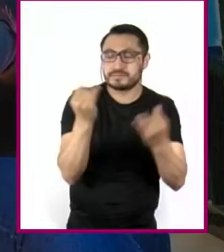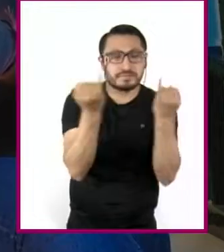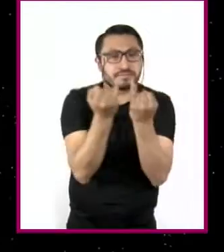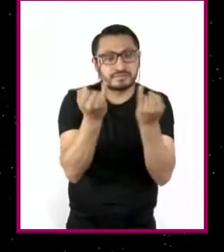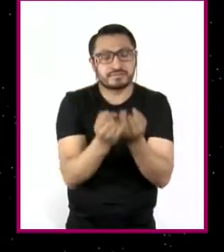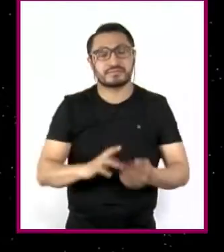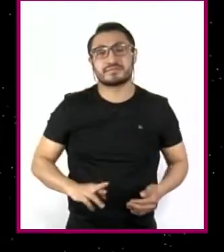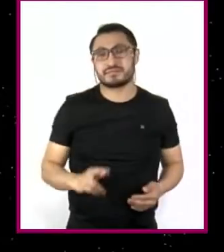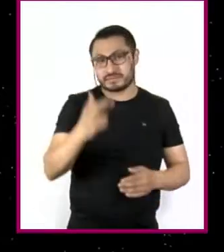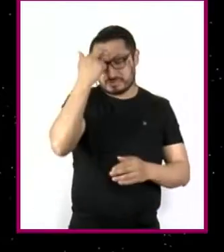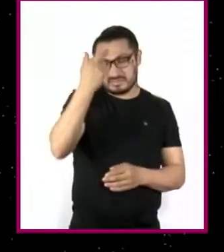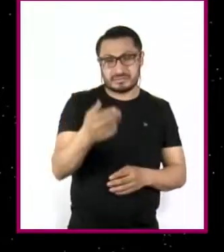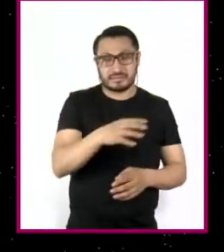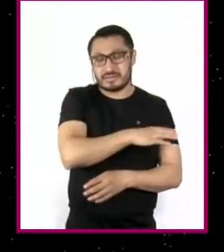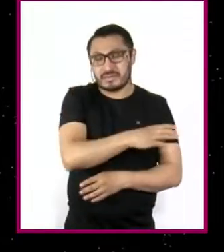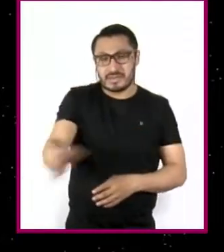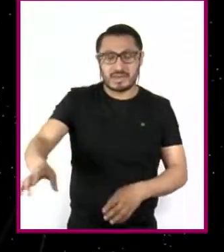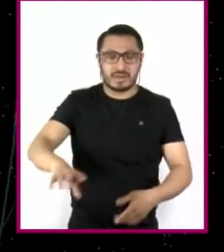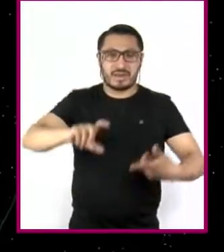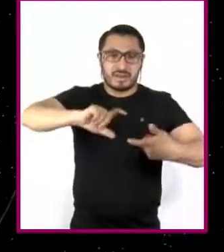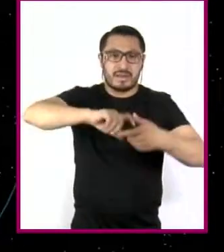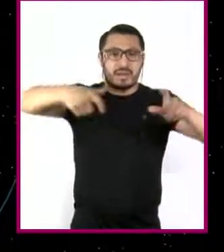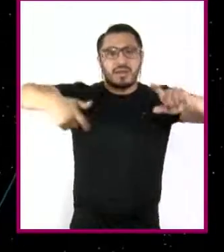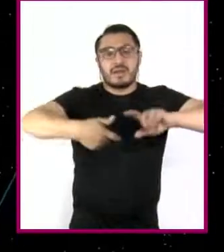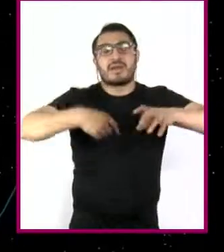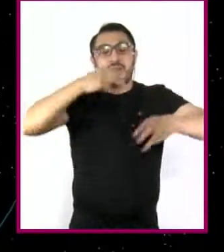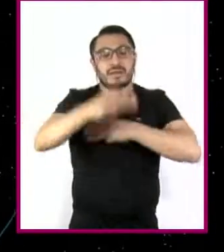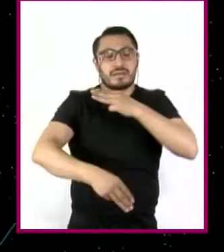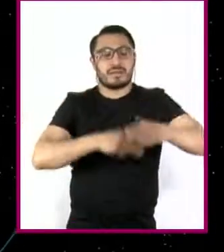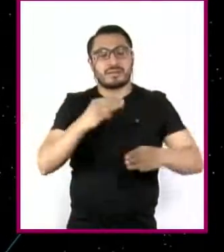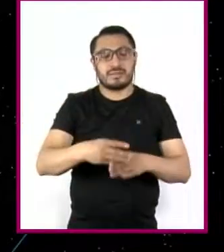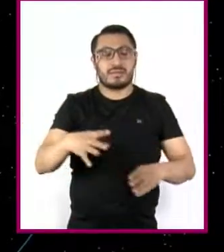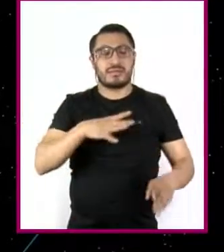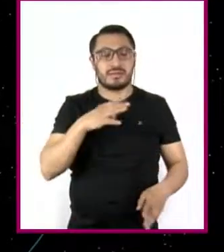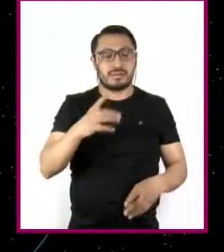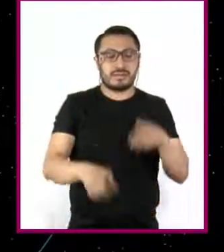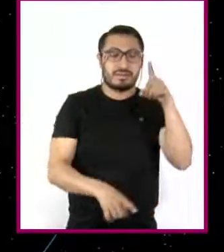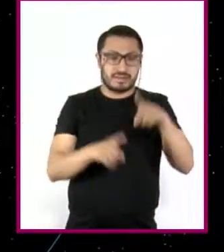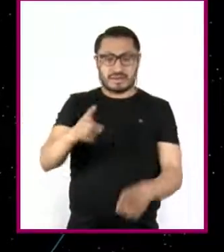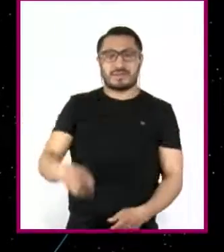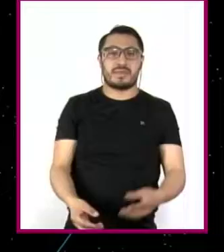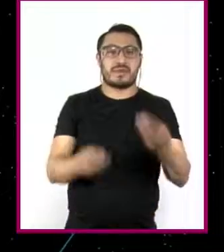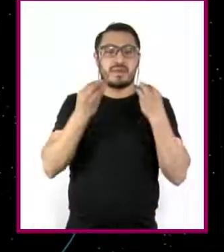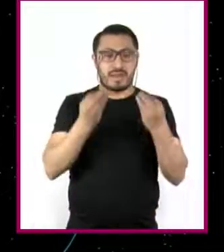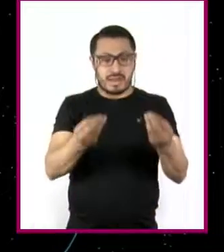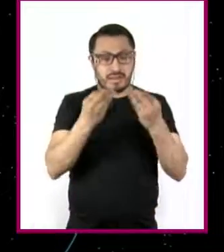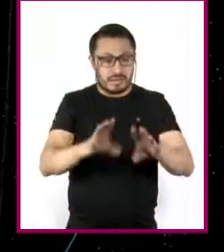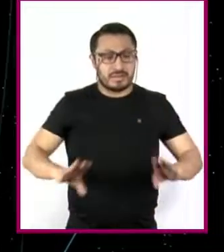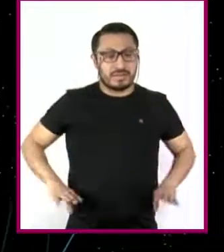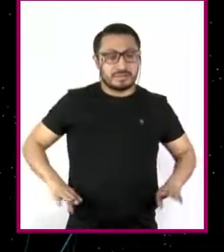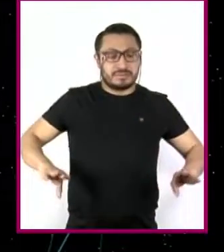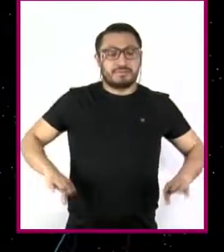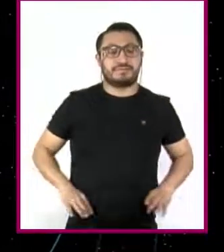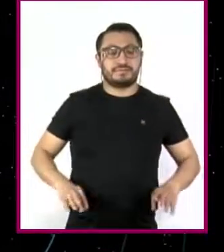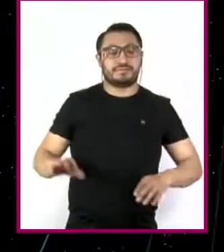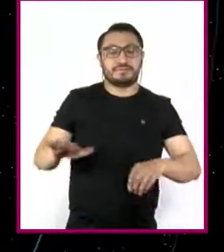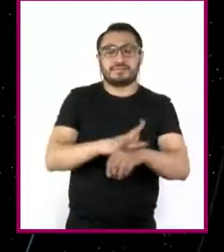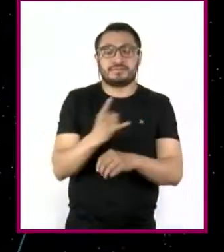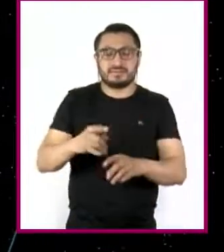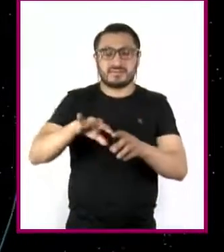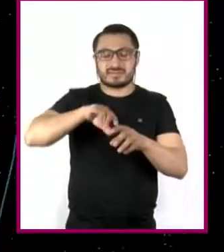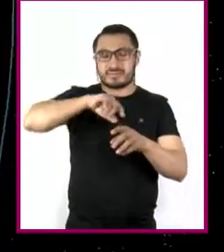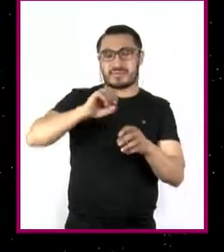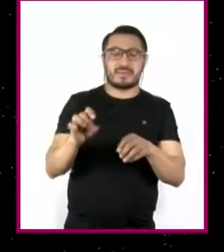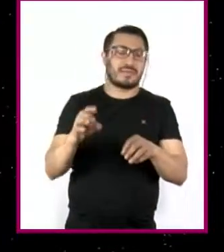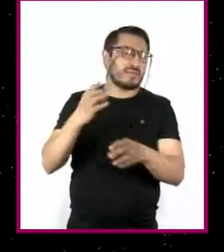que resaltar que el campo magnético de la Tierra influye muchísimo en la abundancia de estos elementos, ya que el campo